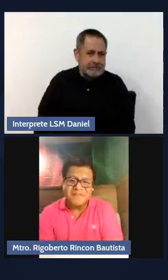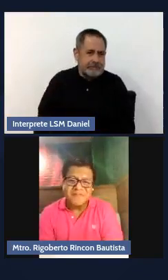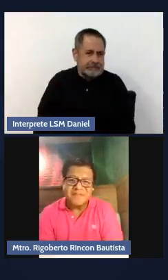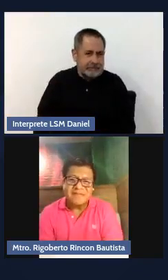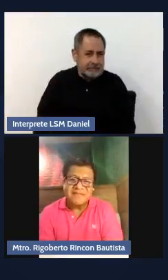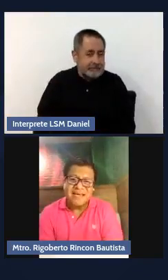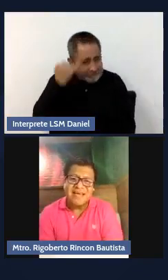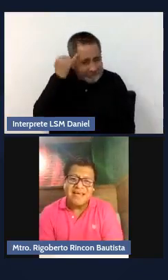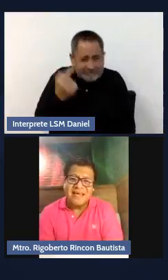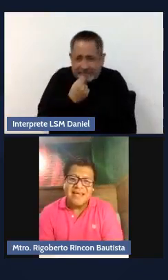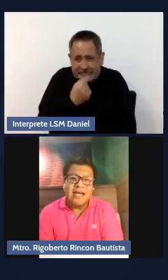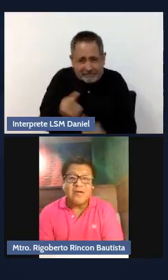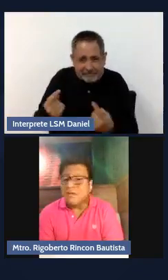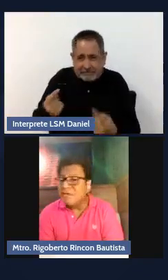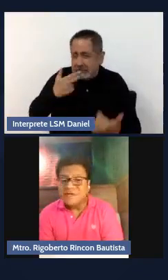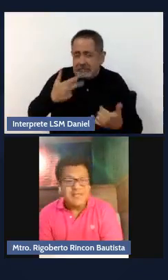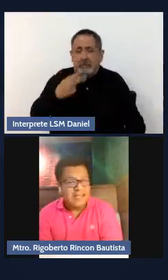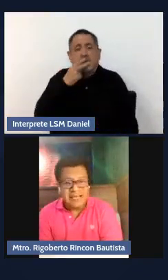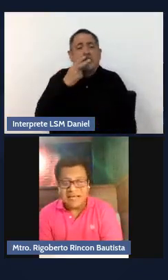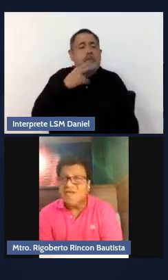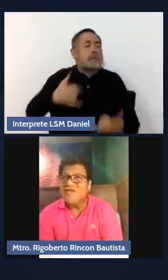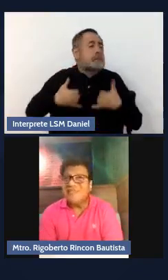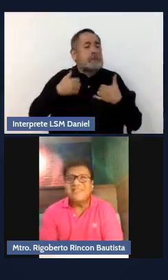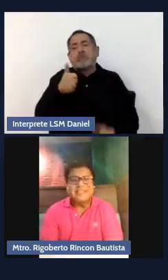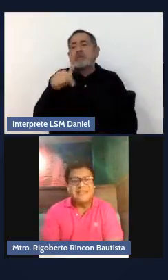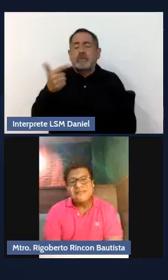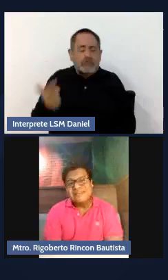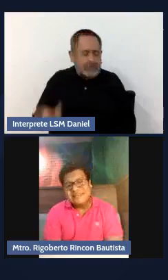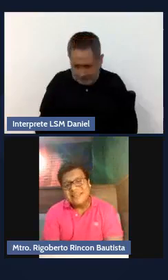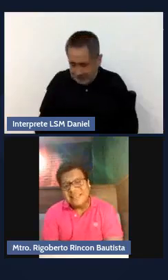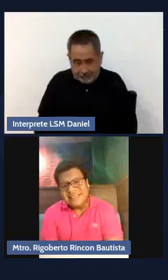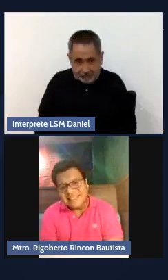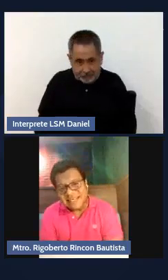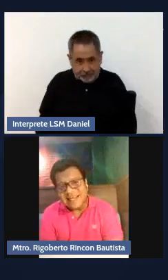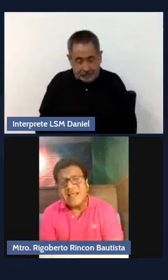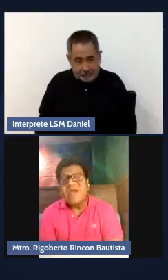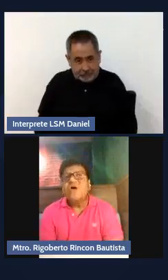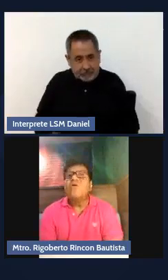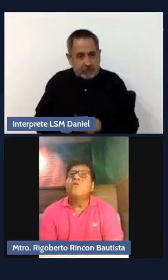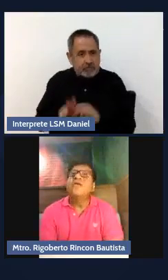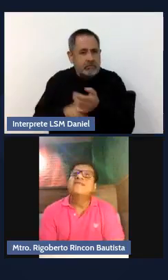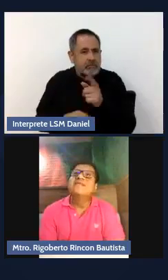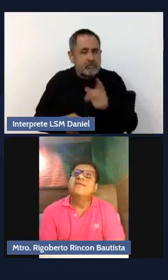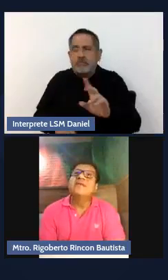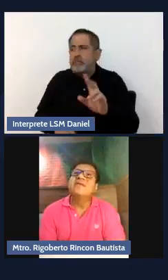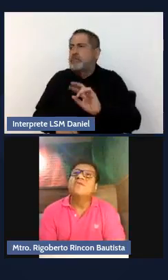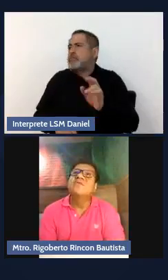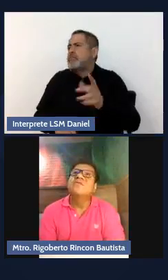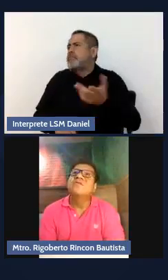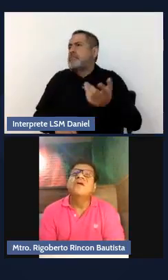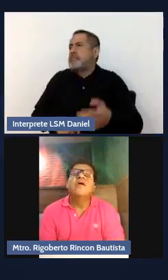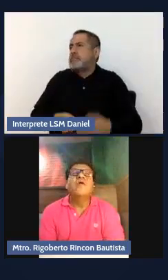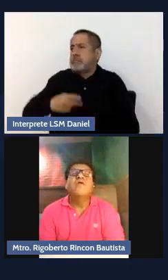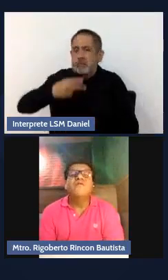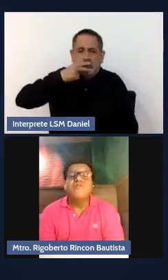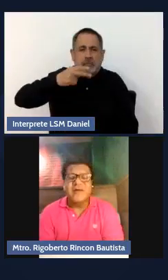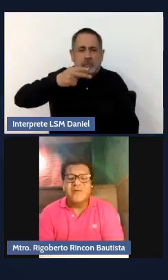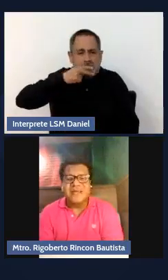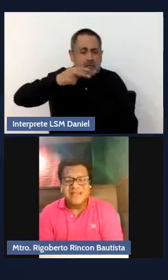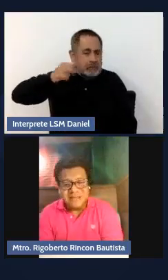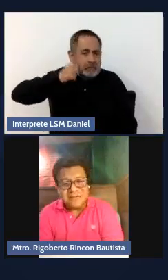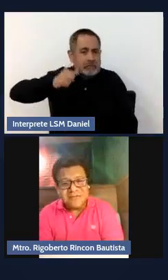¿ya? Y acordémonos que no necesariamente tiene que ser un, un fumador activo,